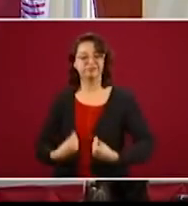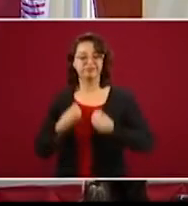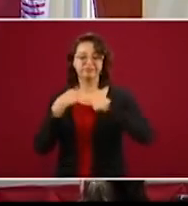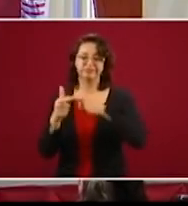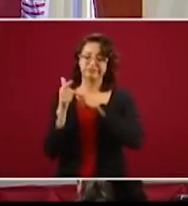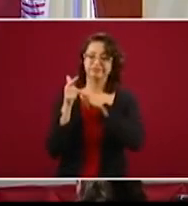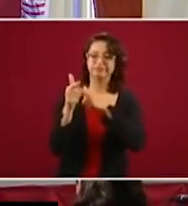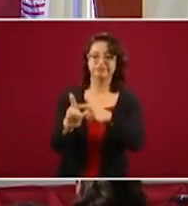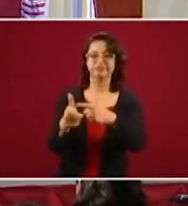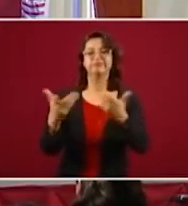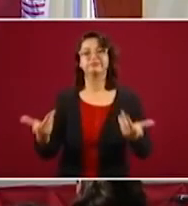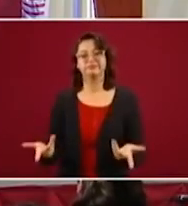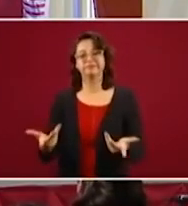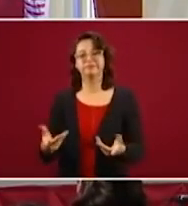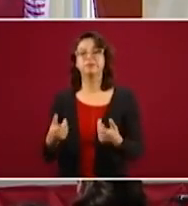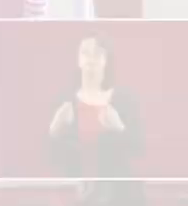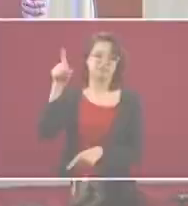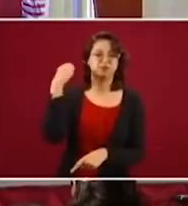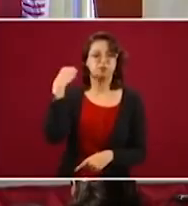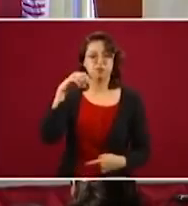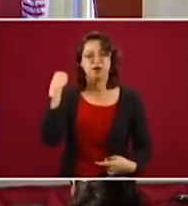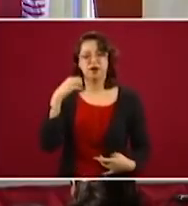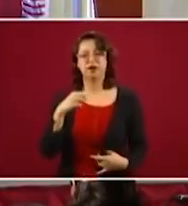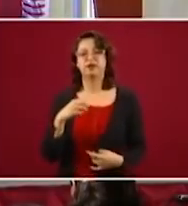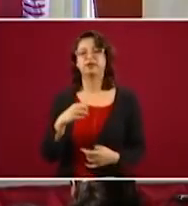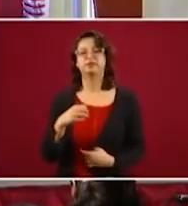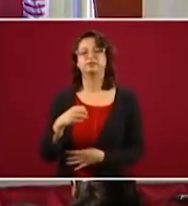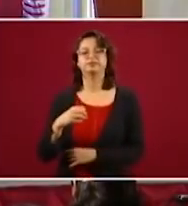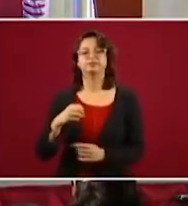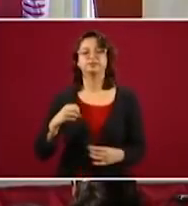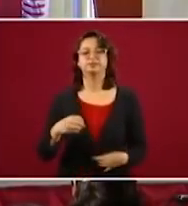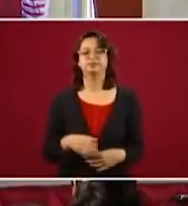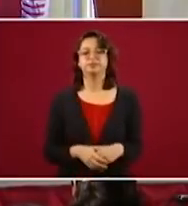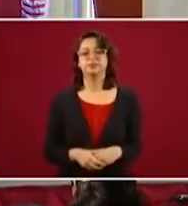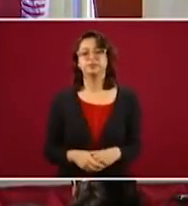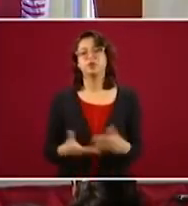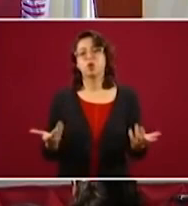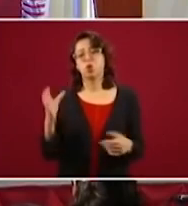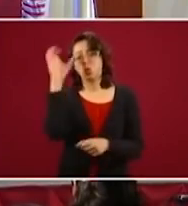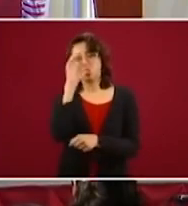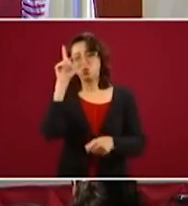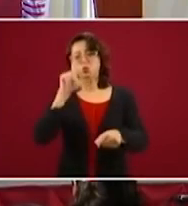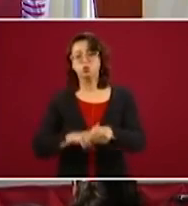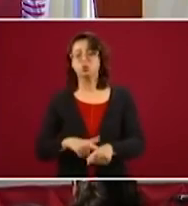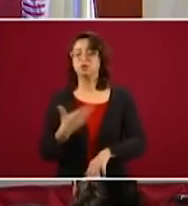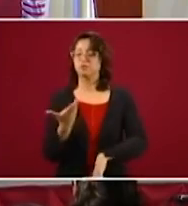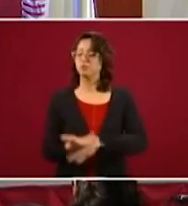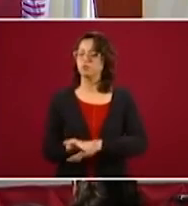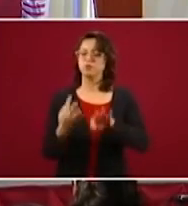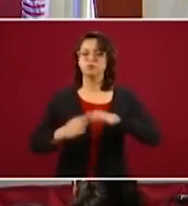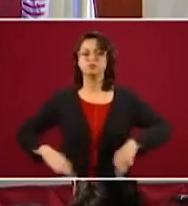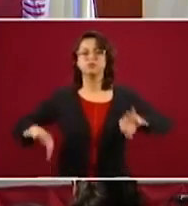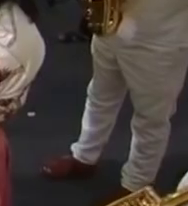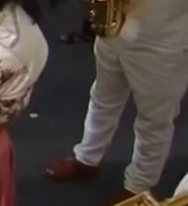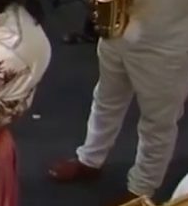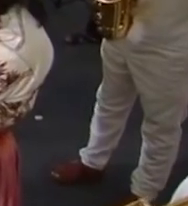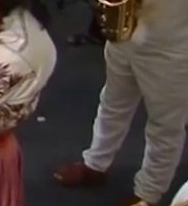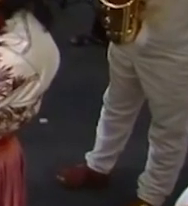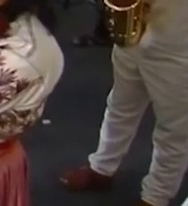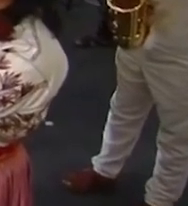apuesta, la vida y la música. La cultura es muy poderosa para la construcción de paz y esta es la